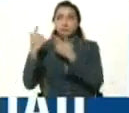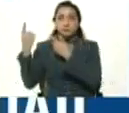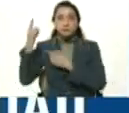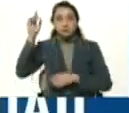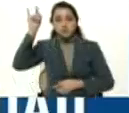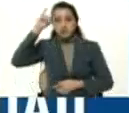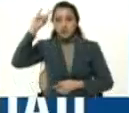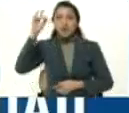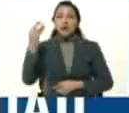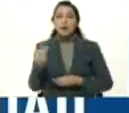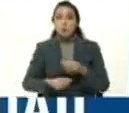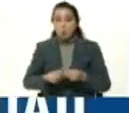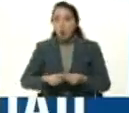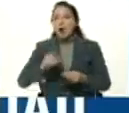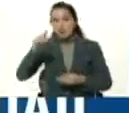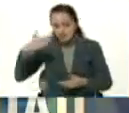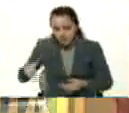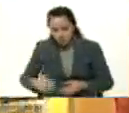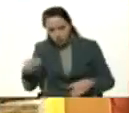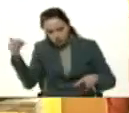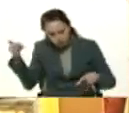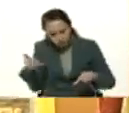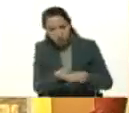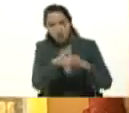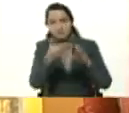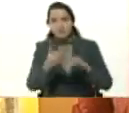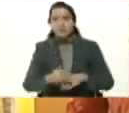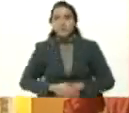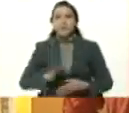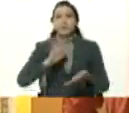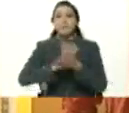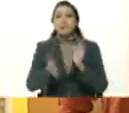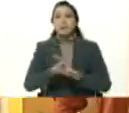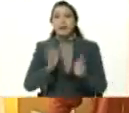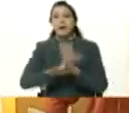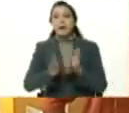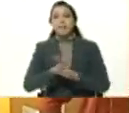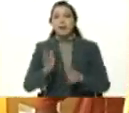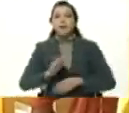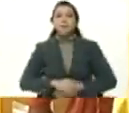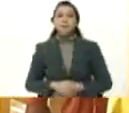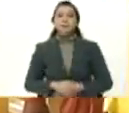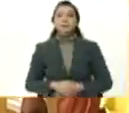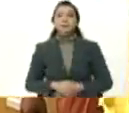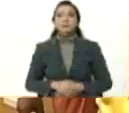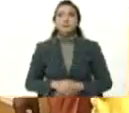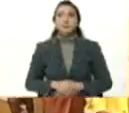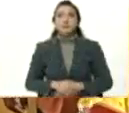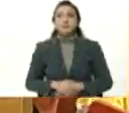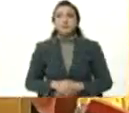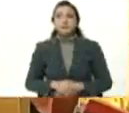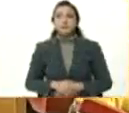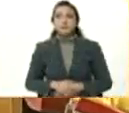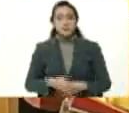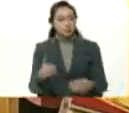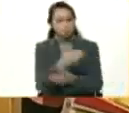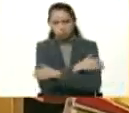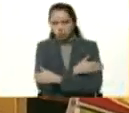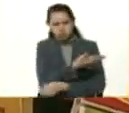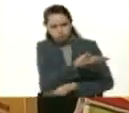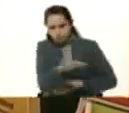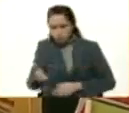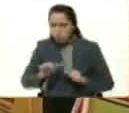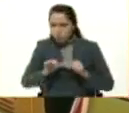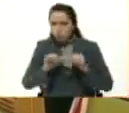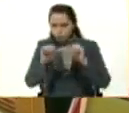le aplico una sardinita. No, esto es demasiado, de verdad demasiado, los felicito, sigan